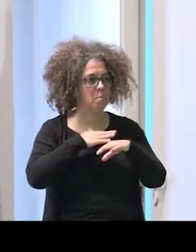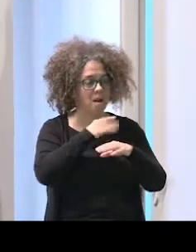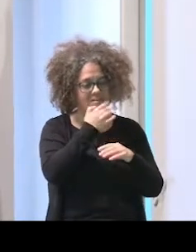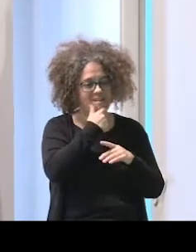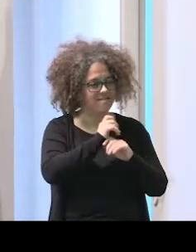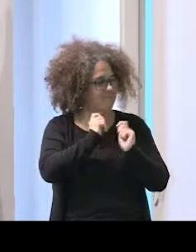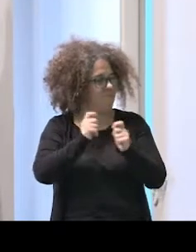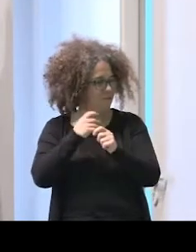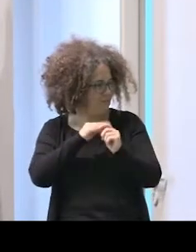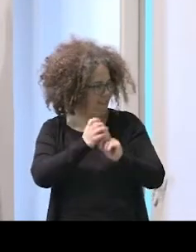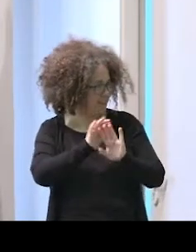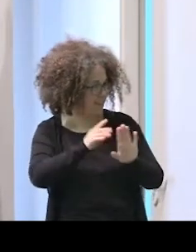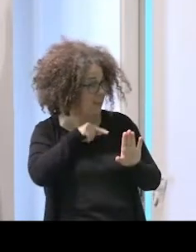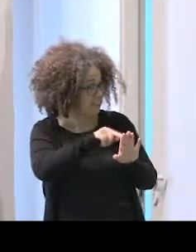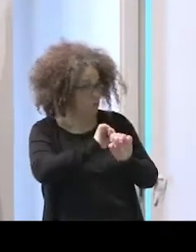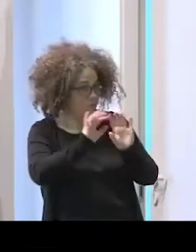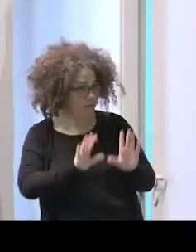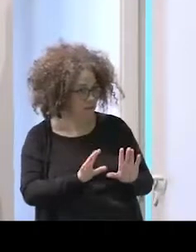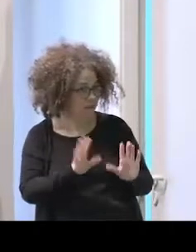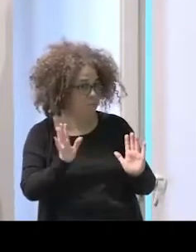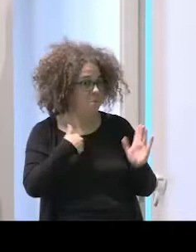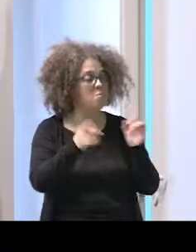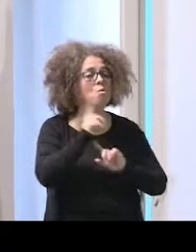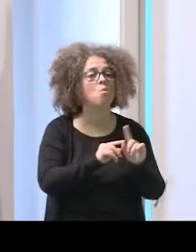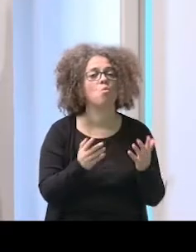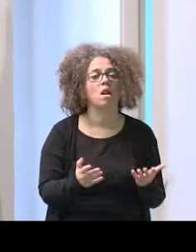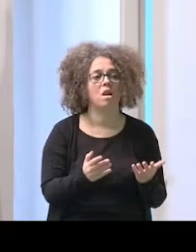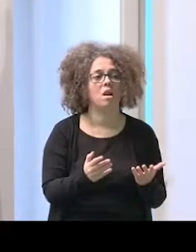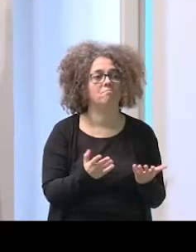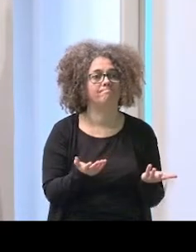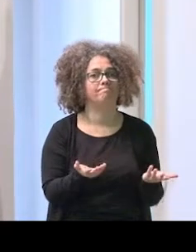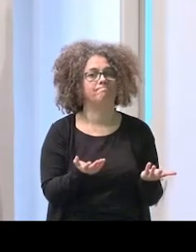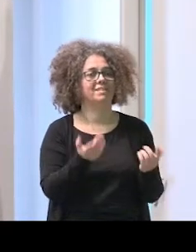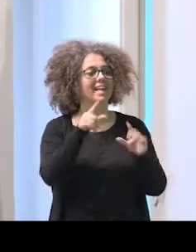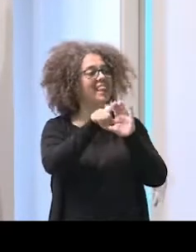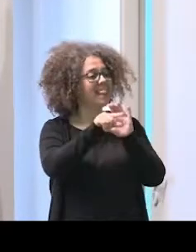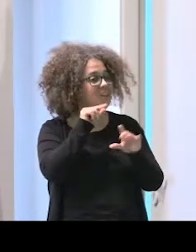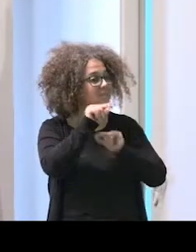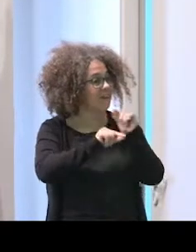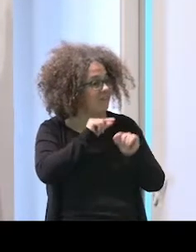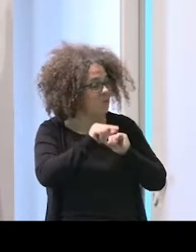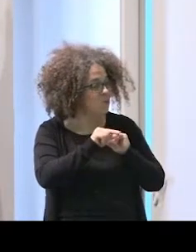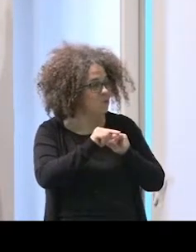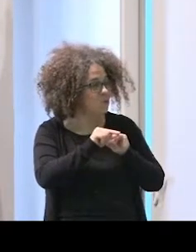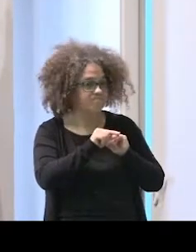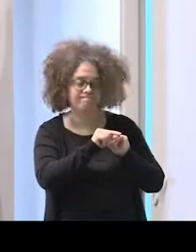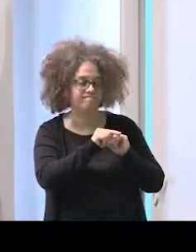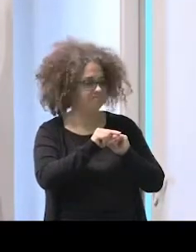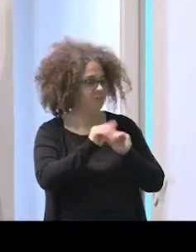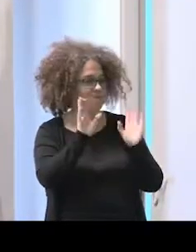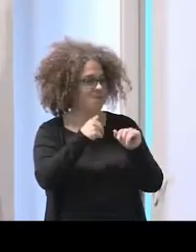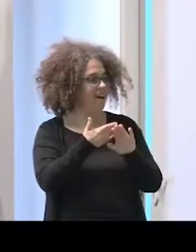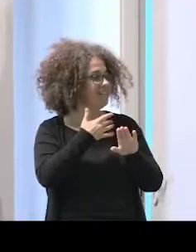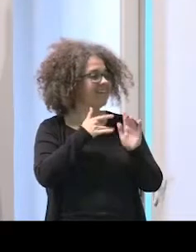diagnóstico. Y hasta ahí todo fantástico. El problema que tenemos es que no es el caso del citomegalovirus. Para el citomegalovirus no hay nada